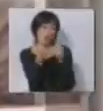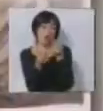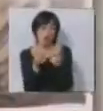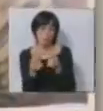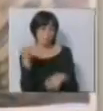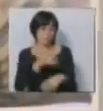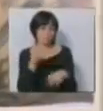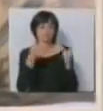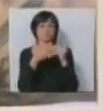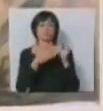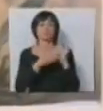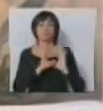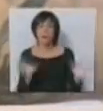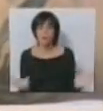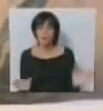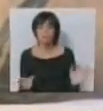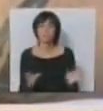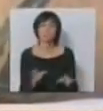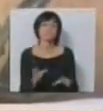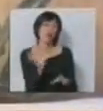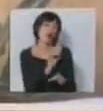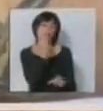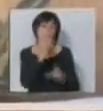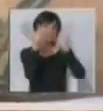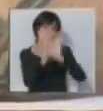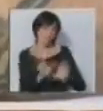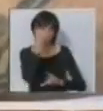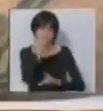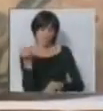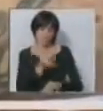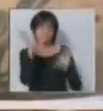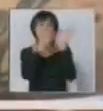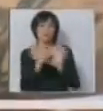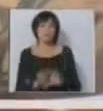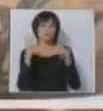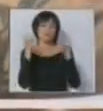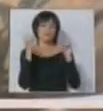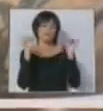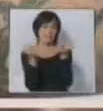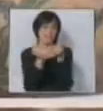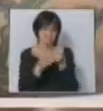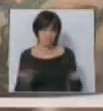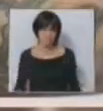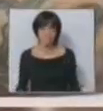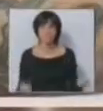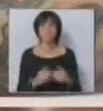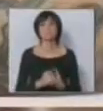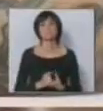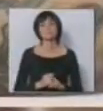fue increíble. Lo de la wedding planner, bueno, eso es una pavada que ya mucha gente utiliza y no se quiere ni ocupar de organizar su casamiento. Pero quiero